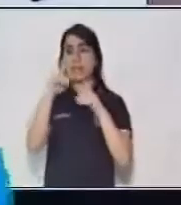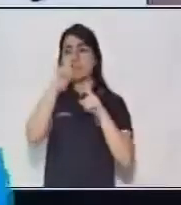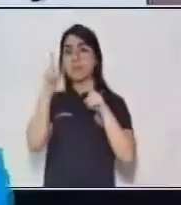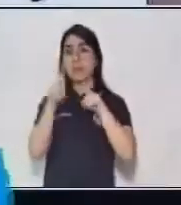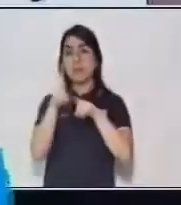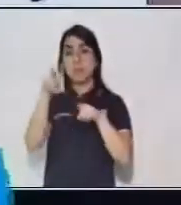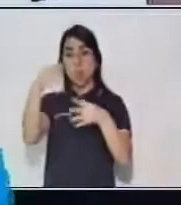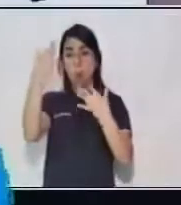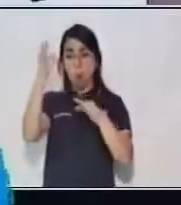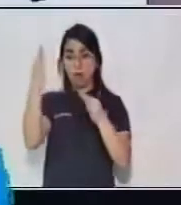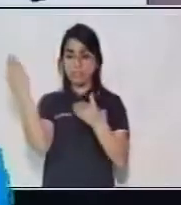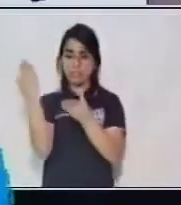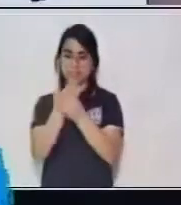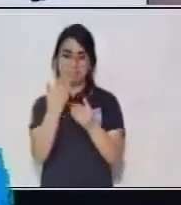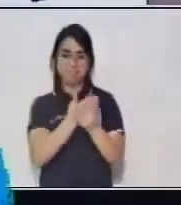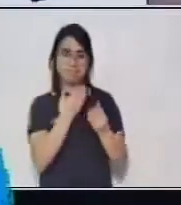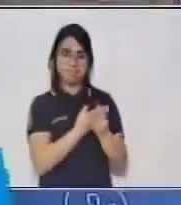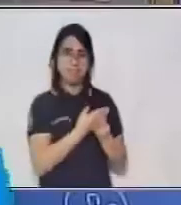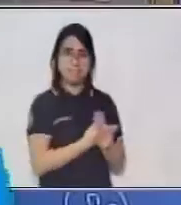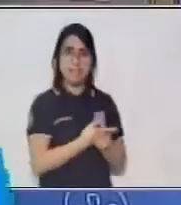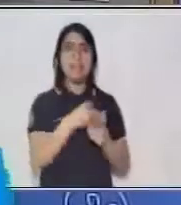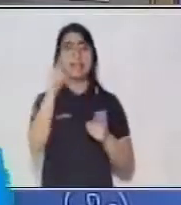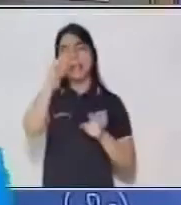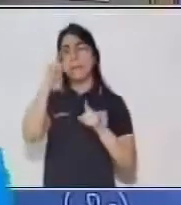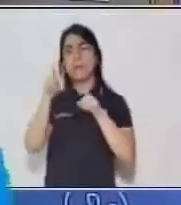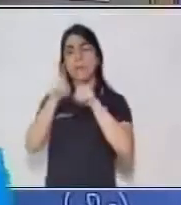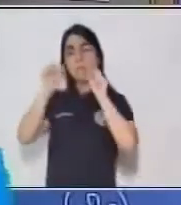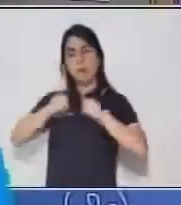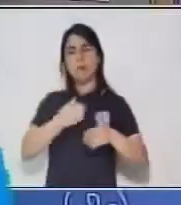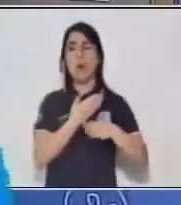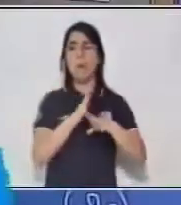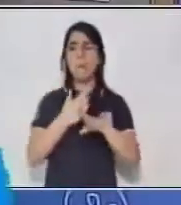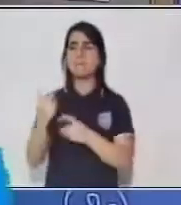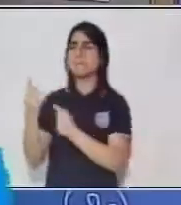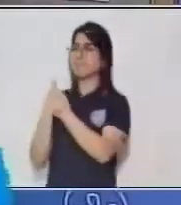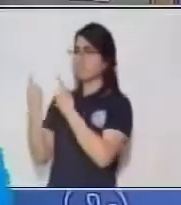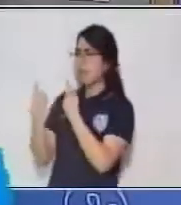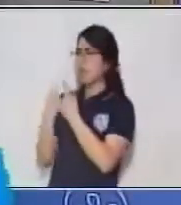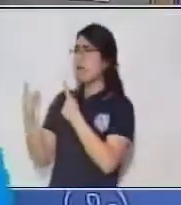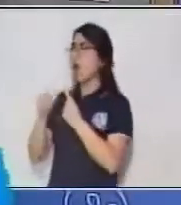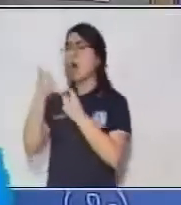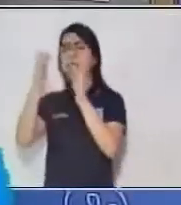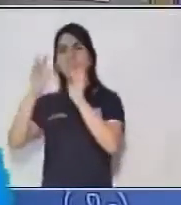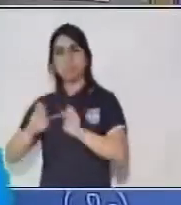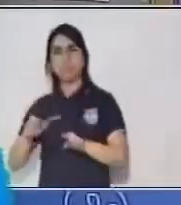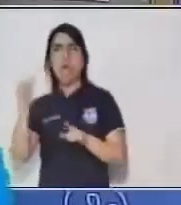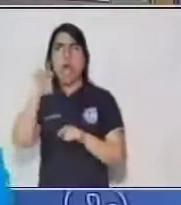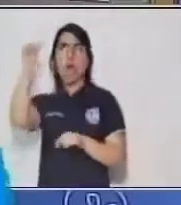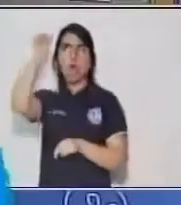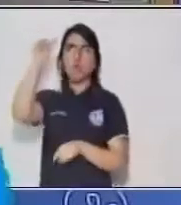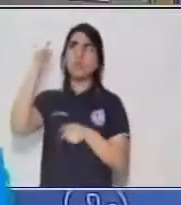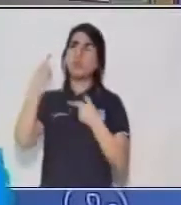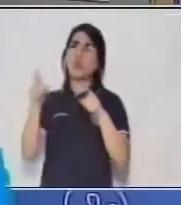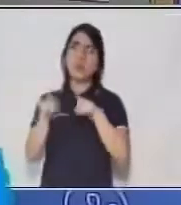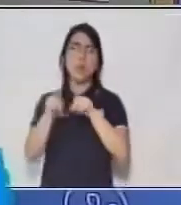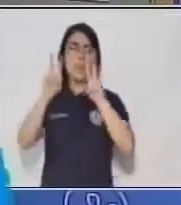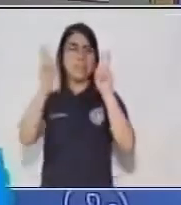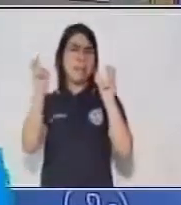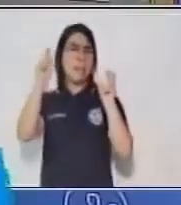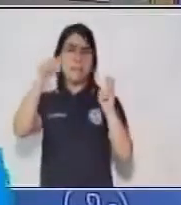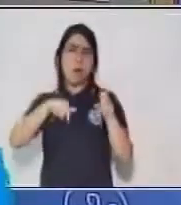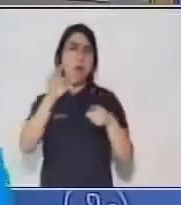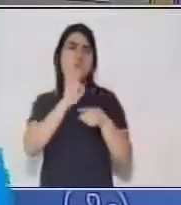portafolio. Comparte con un adulto, con tus amigos, todo lo que hemos aprendido el día de hoy acerca de lo que es